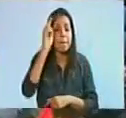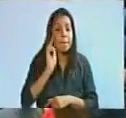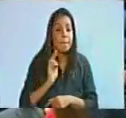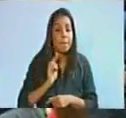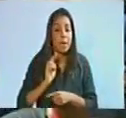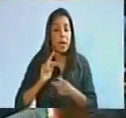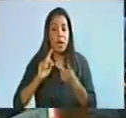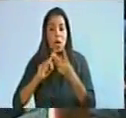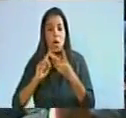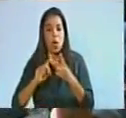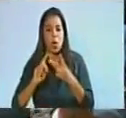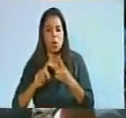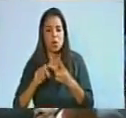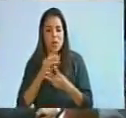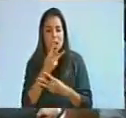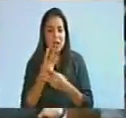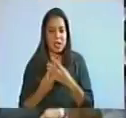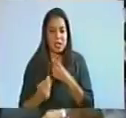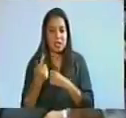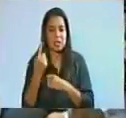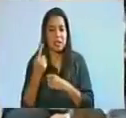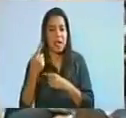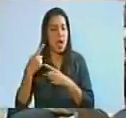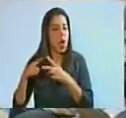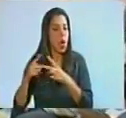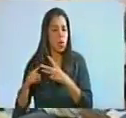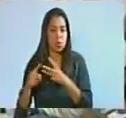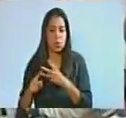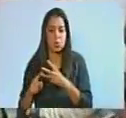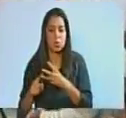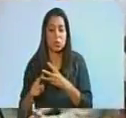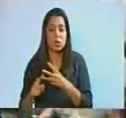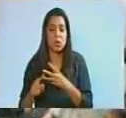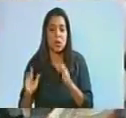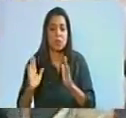la Santísima Trinidad y otro santo ahí de un compañero,